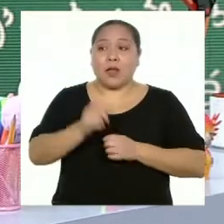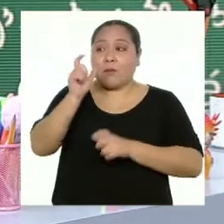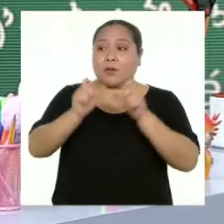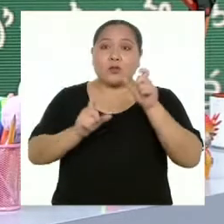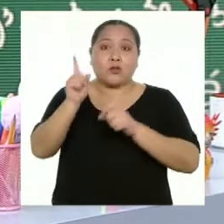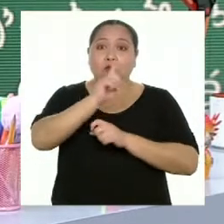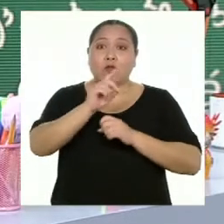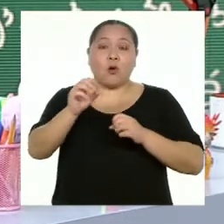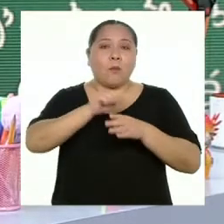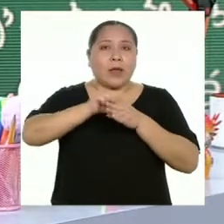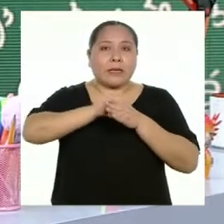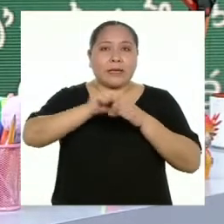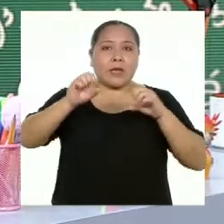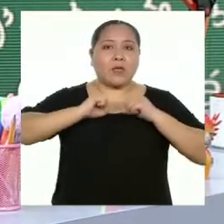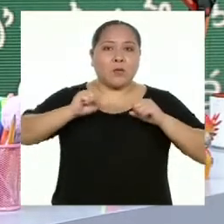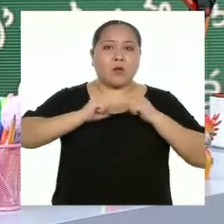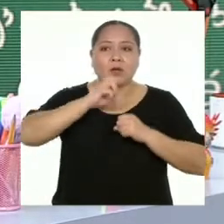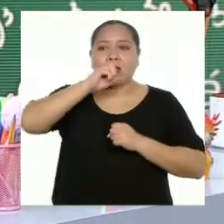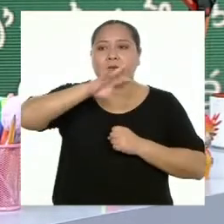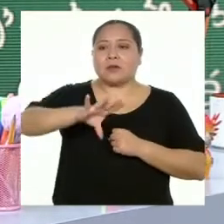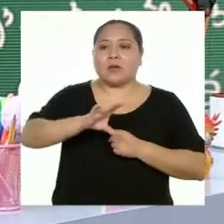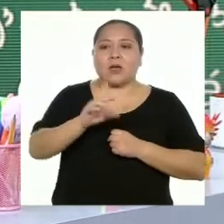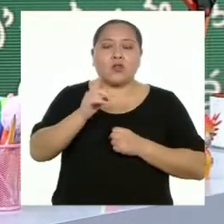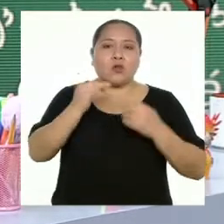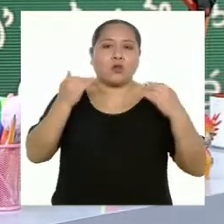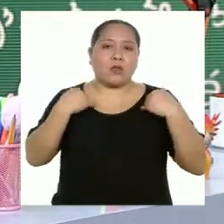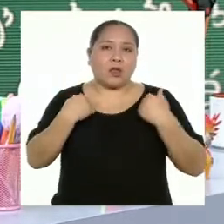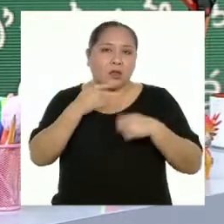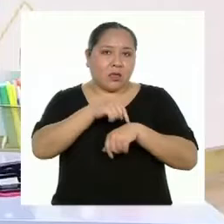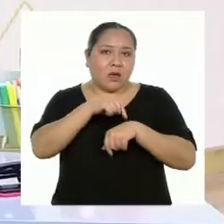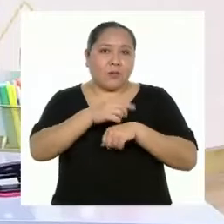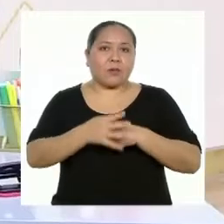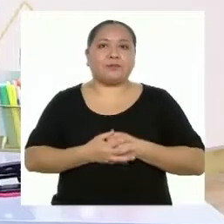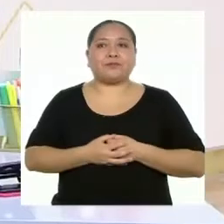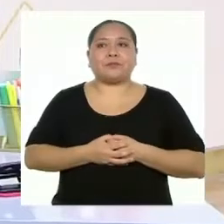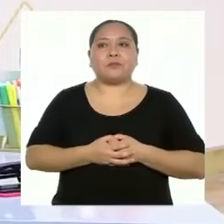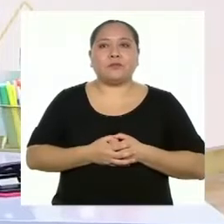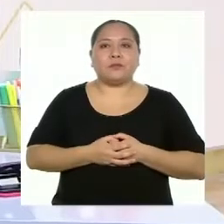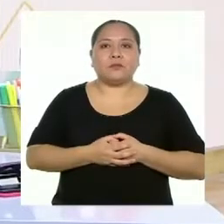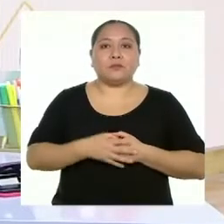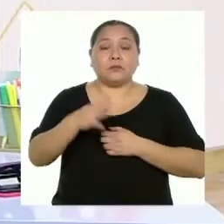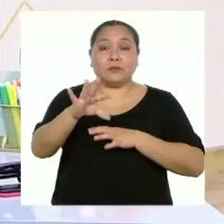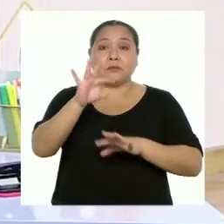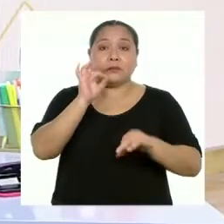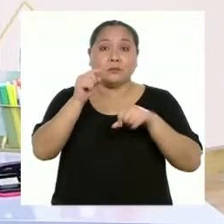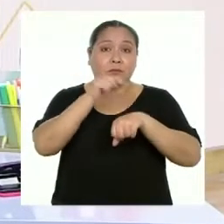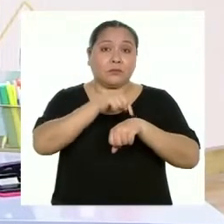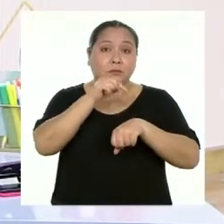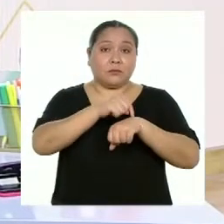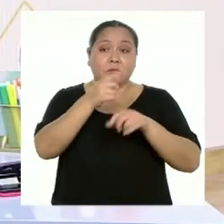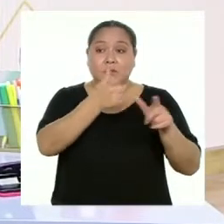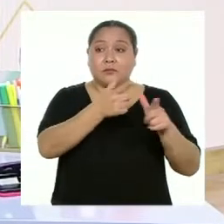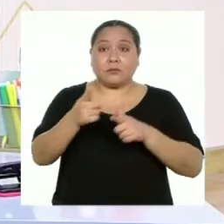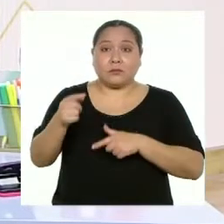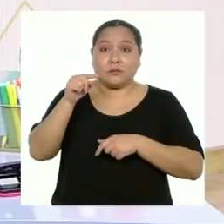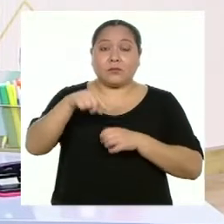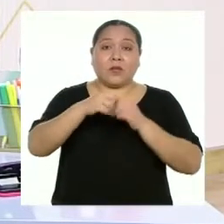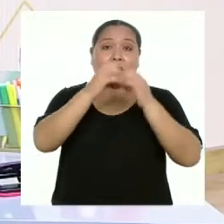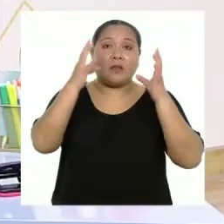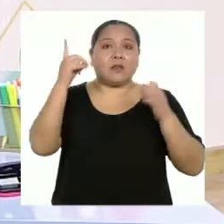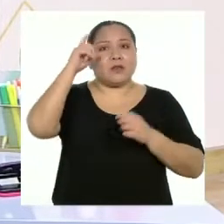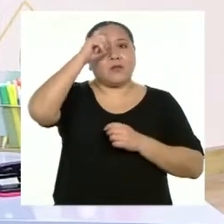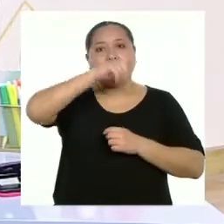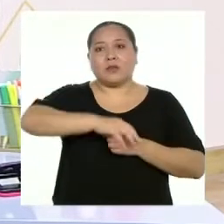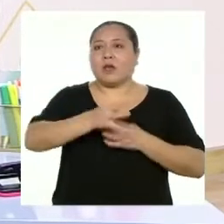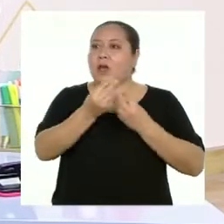practican deportes señalan que es porque no les alcanza el tiempo. Encontrar momentos libres en el día es difícil y